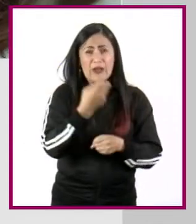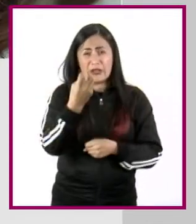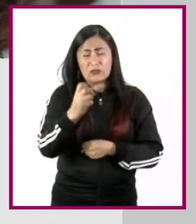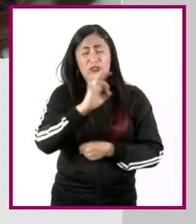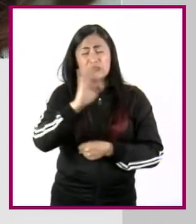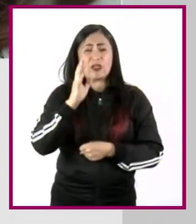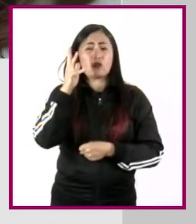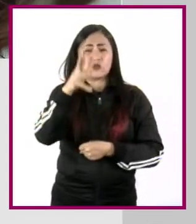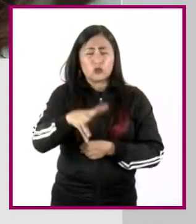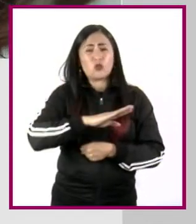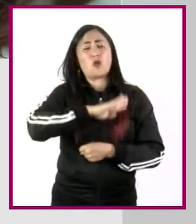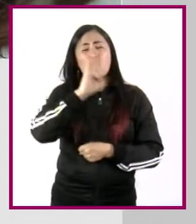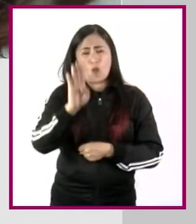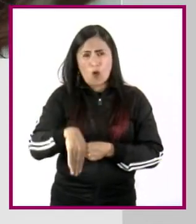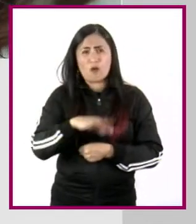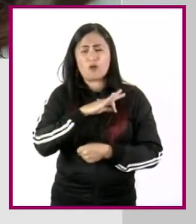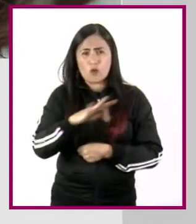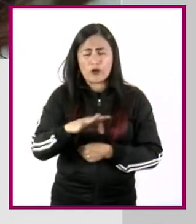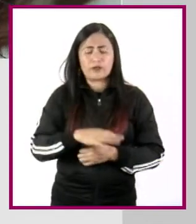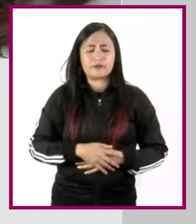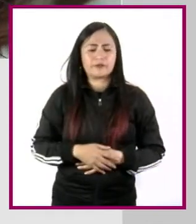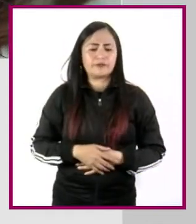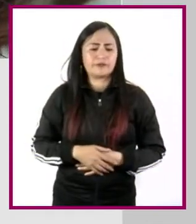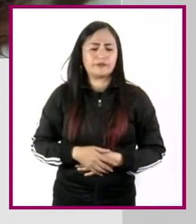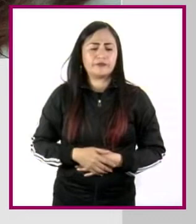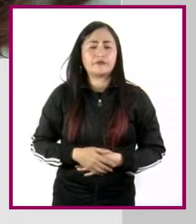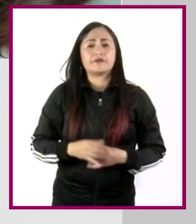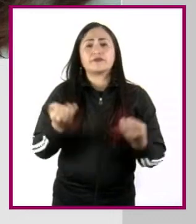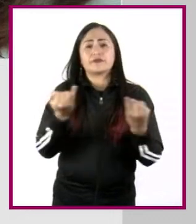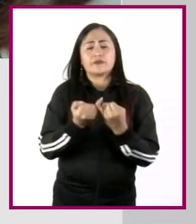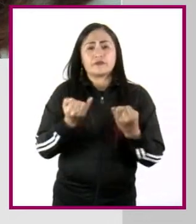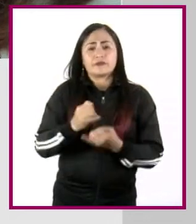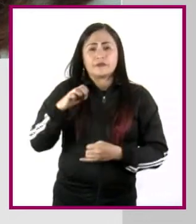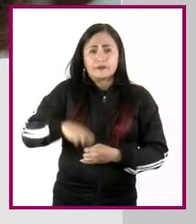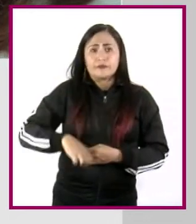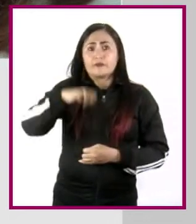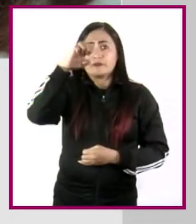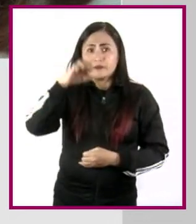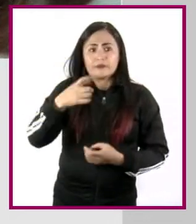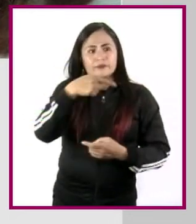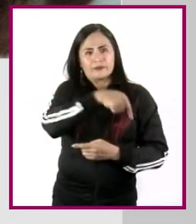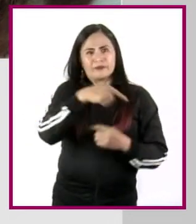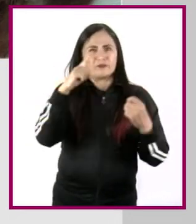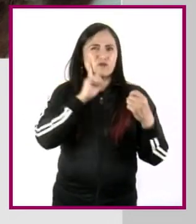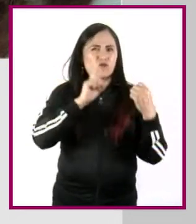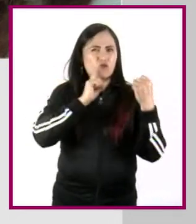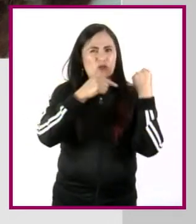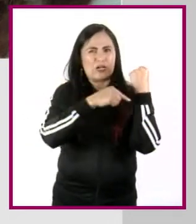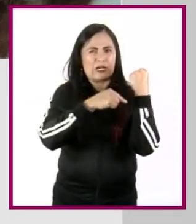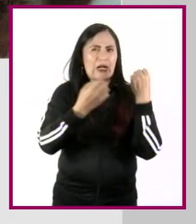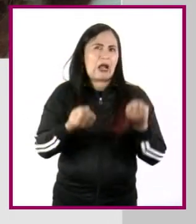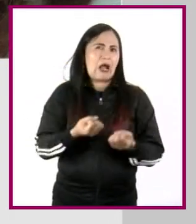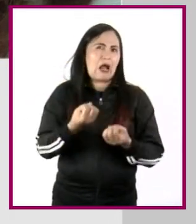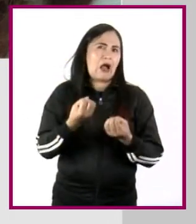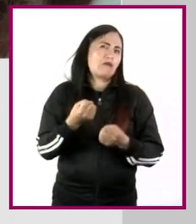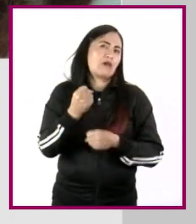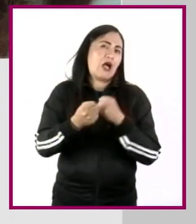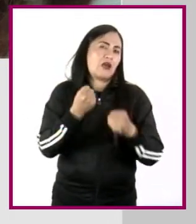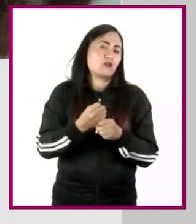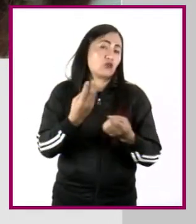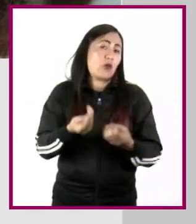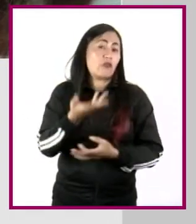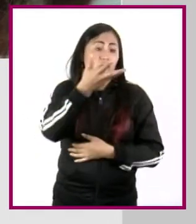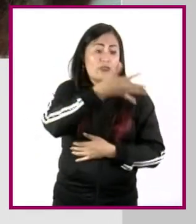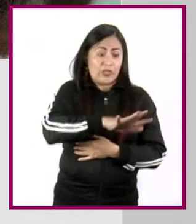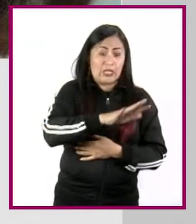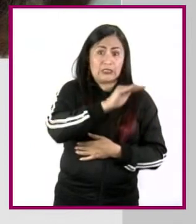morbilidad. También, por supuesto, la edad que tenga el cuerpo que está gestando, si es una niña menor de 10 años a que